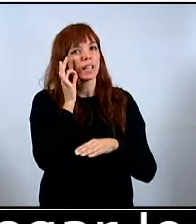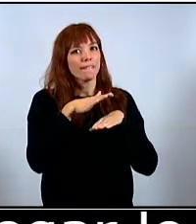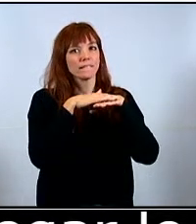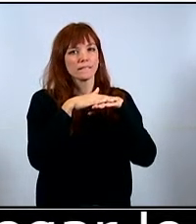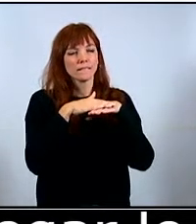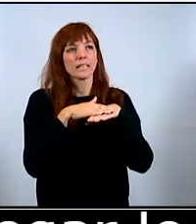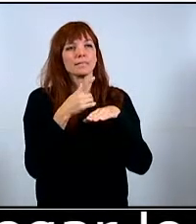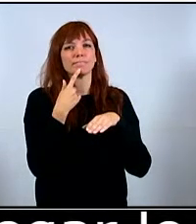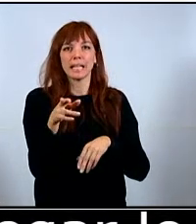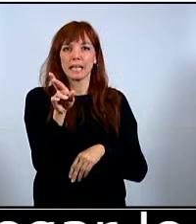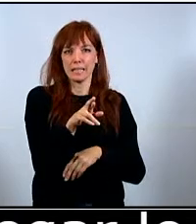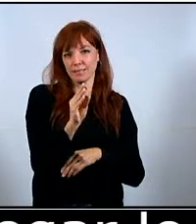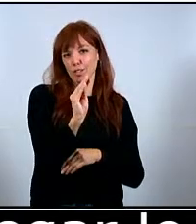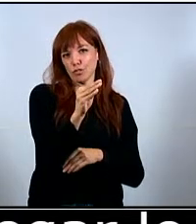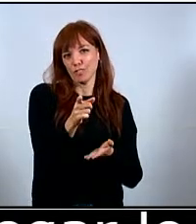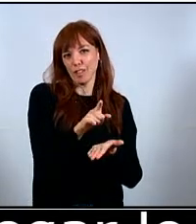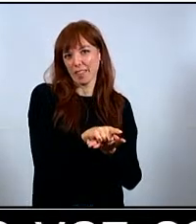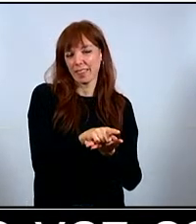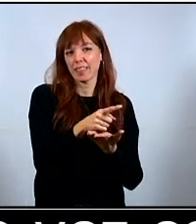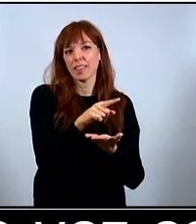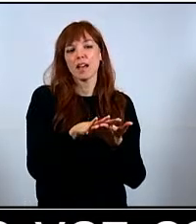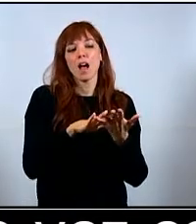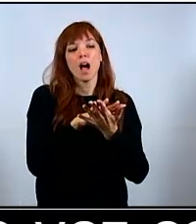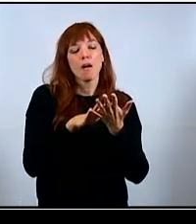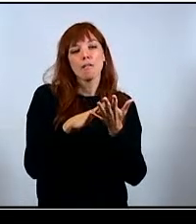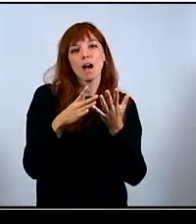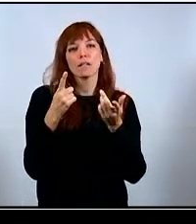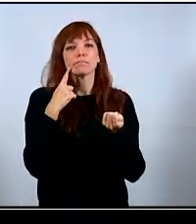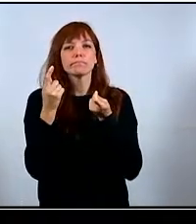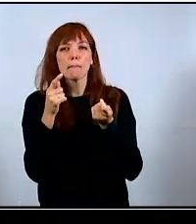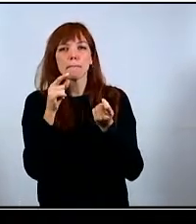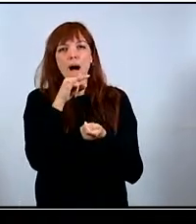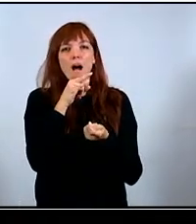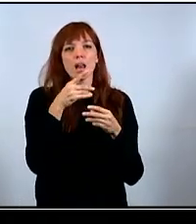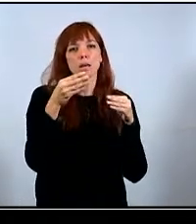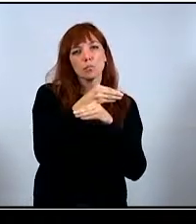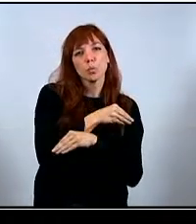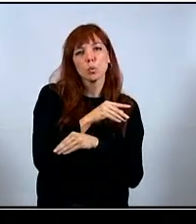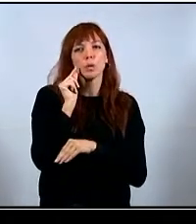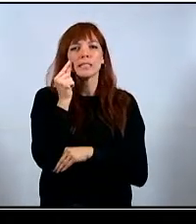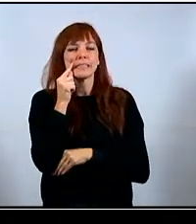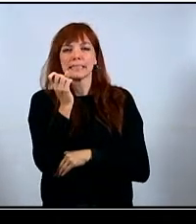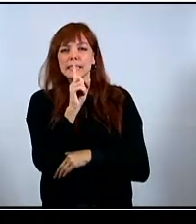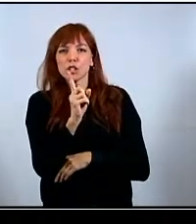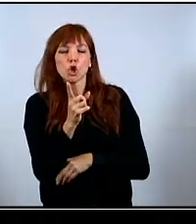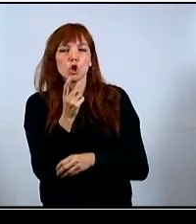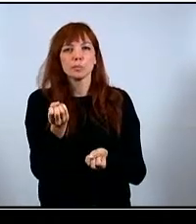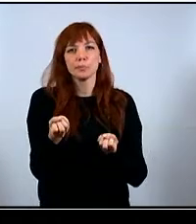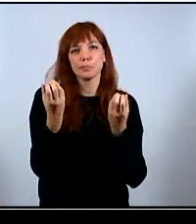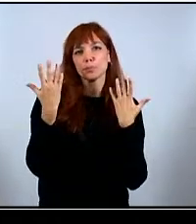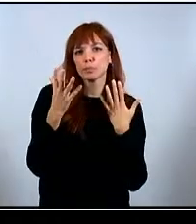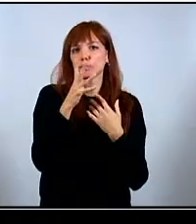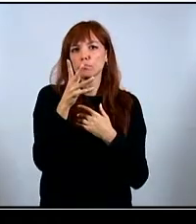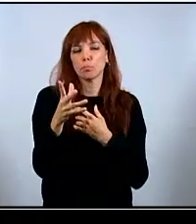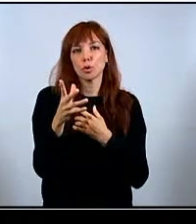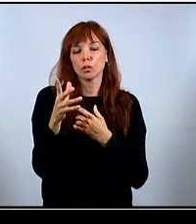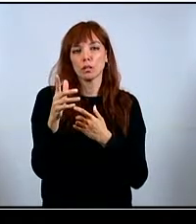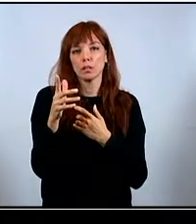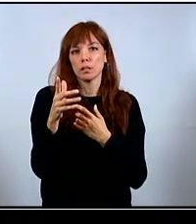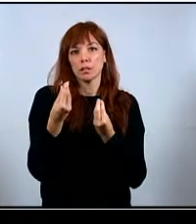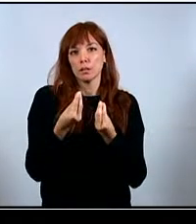Que insista, hablaba de falta de coordinación, de que no podían enterarse la Administración regional de que iban a llegar ayer por la